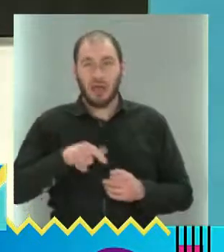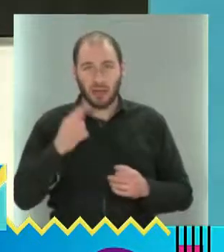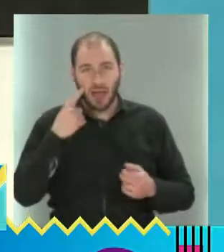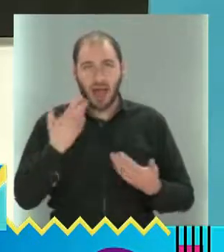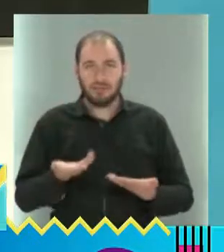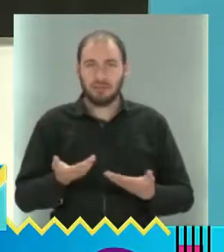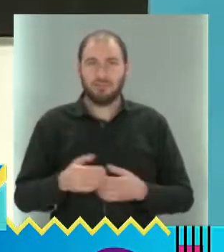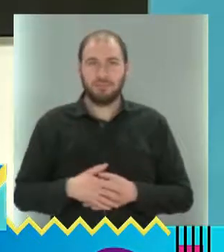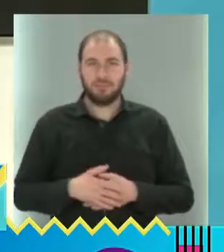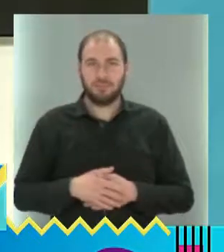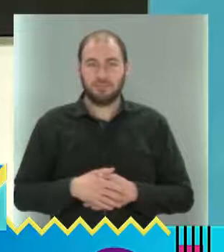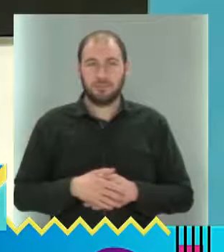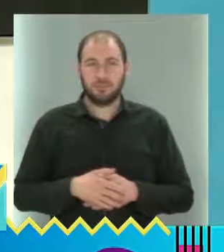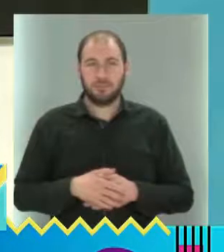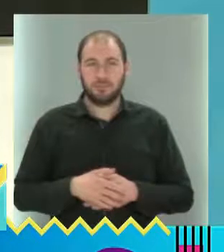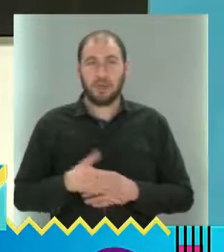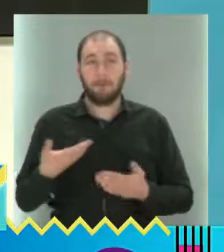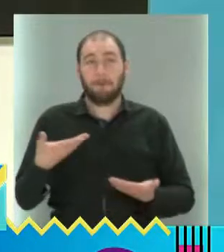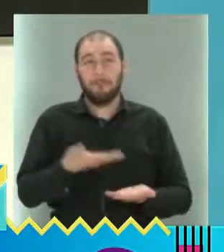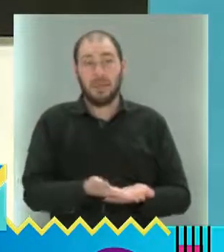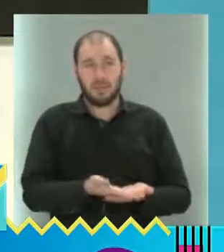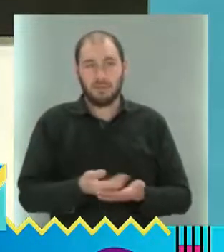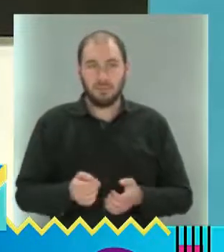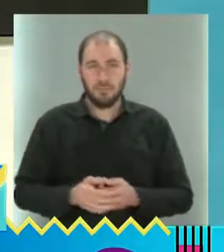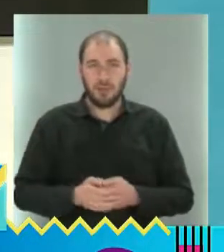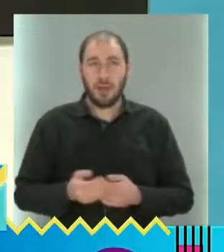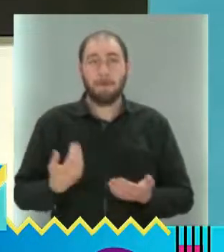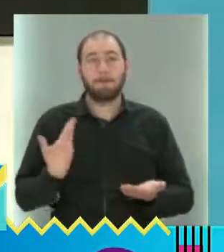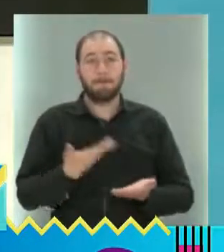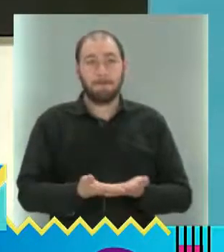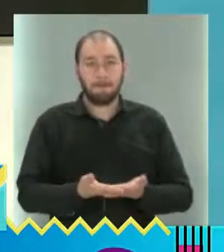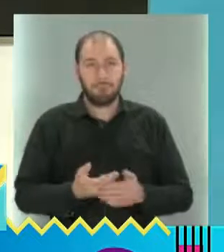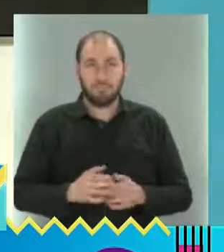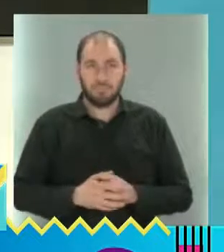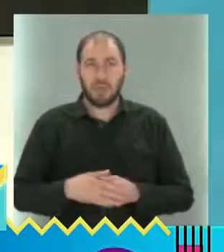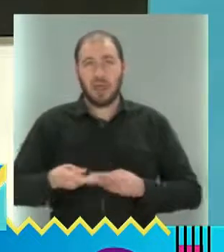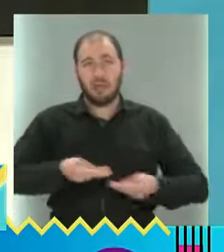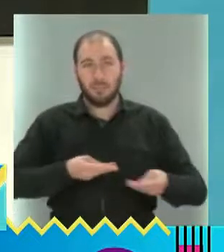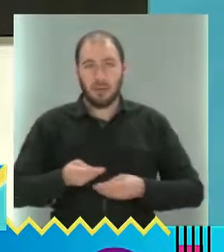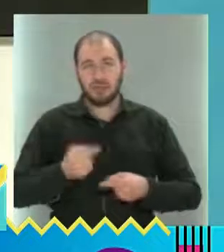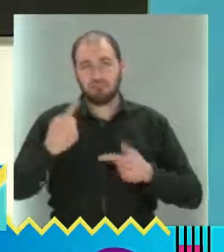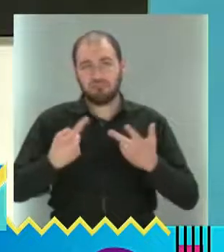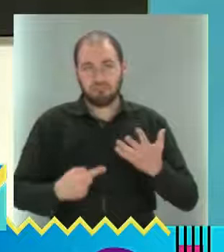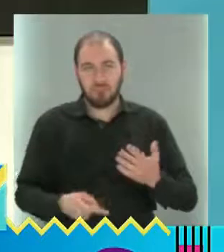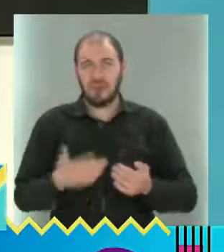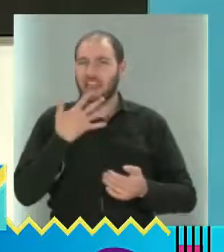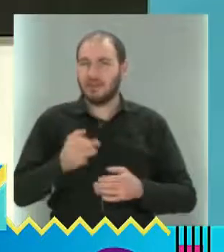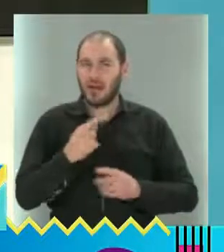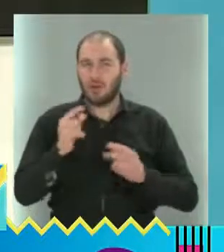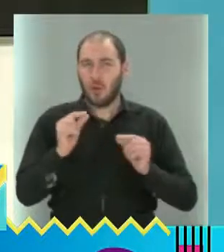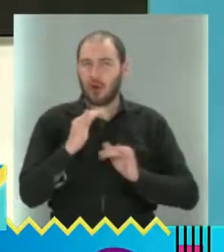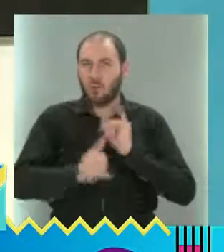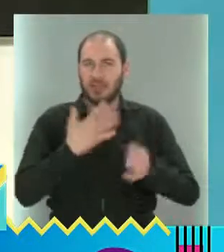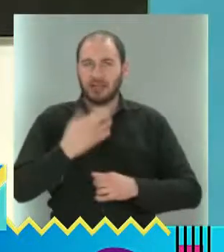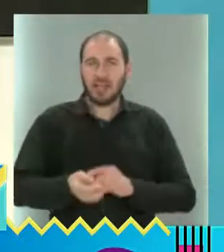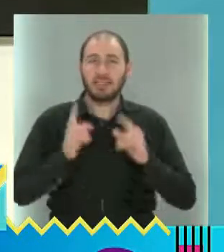viendo que frente a la demanda o al pedido de empresas, lo que sea, hay que sincerar ciertos números,